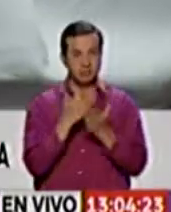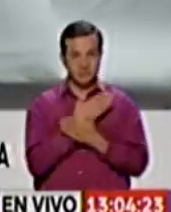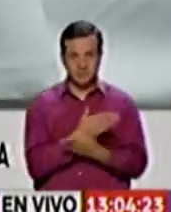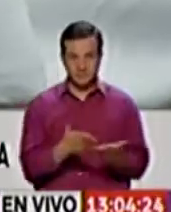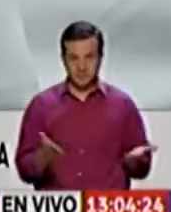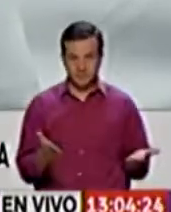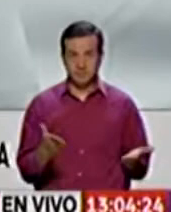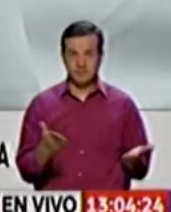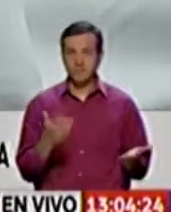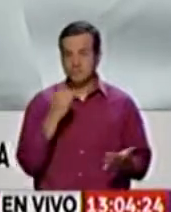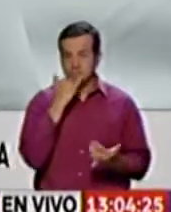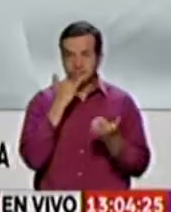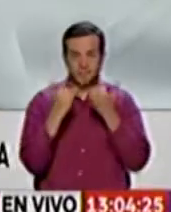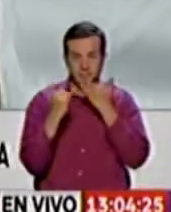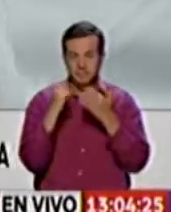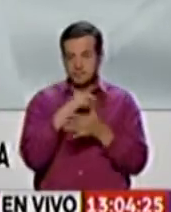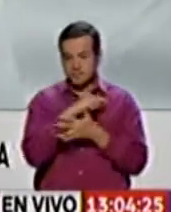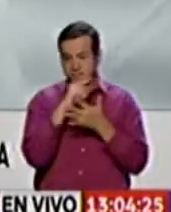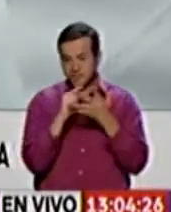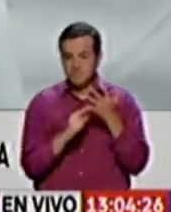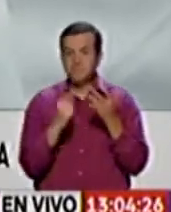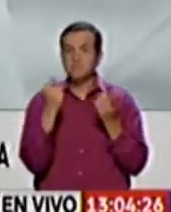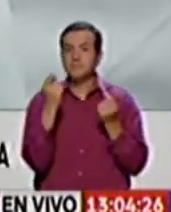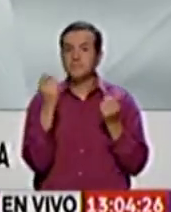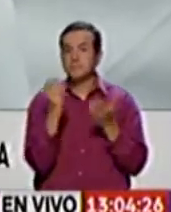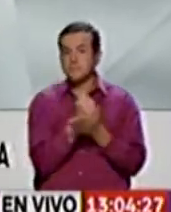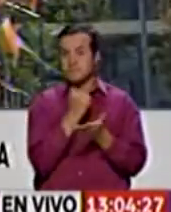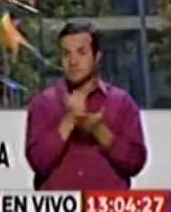por supuestas irregularidades con